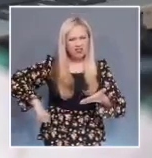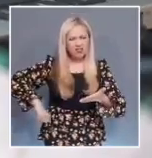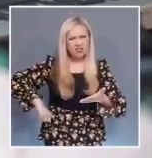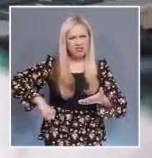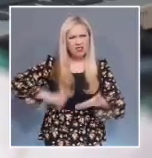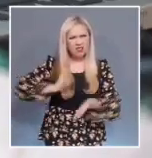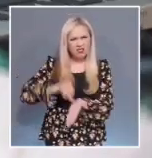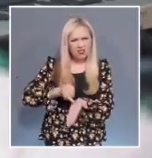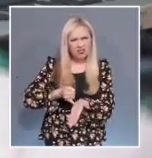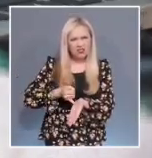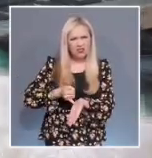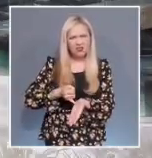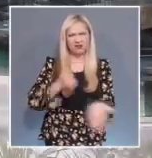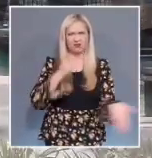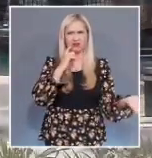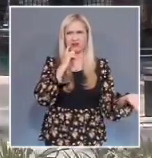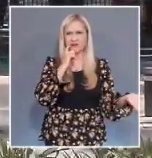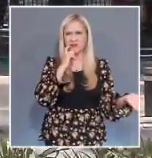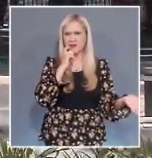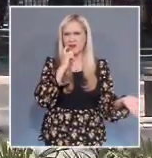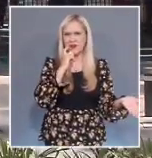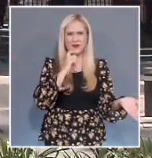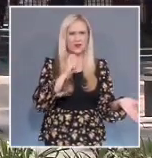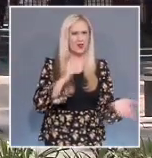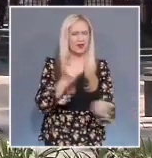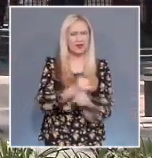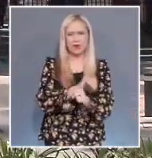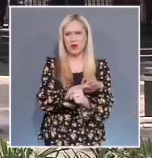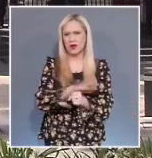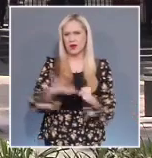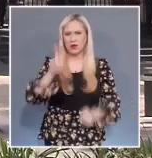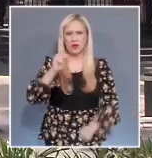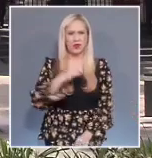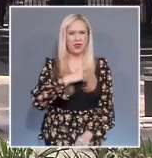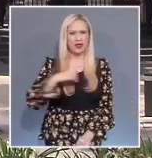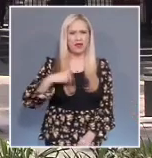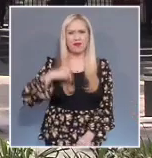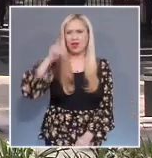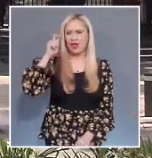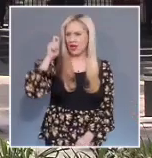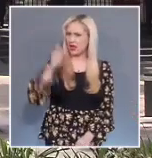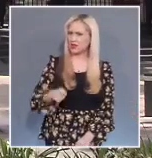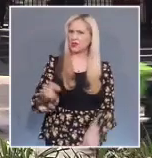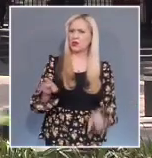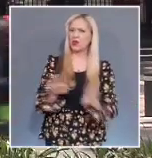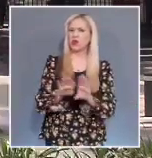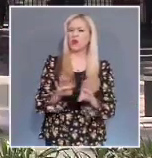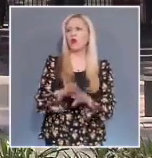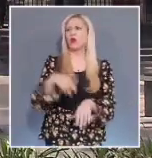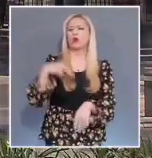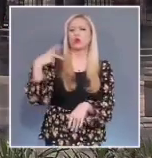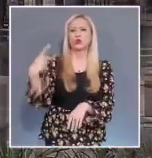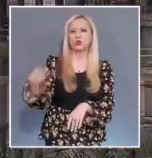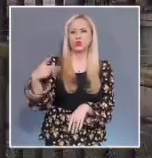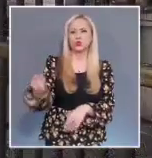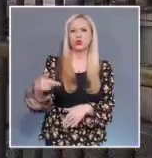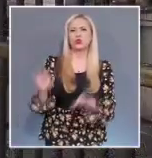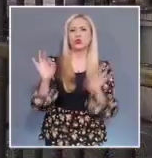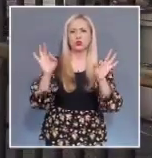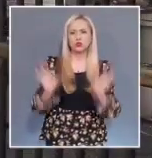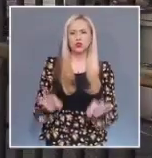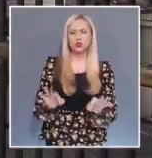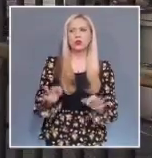determinar el momento en que se entienden efectivamente cobradas las contraprestaciones de los servicios prestados, por los que se tiene